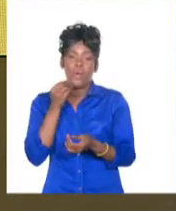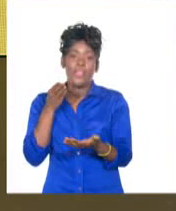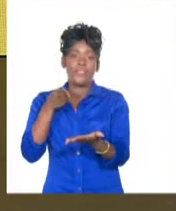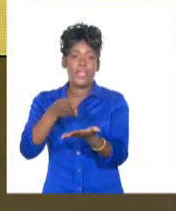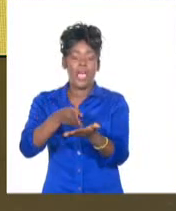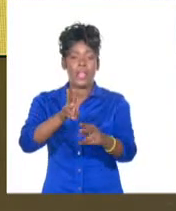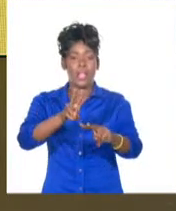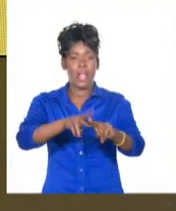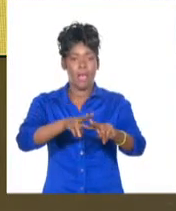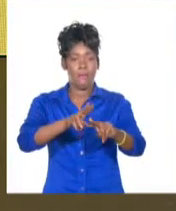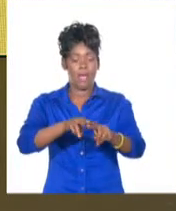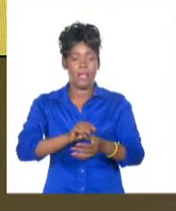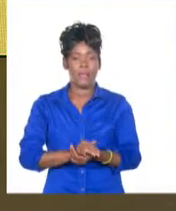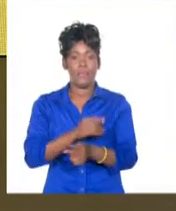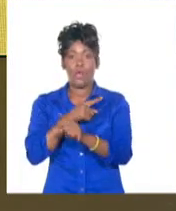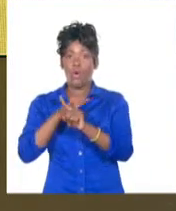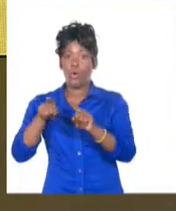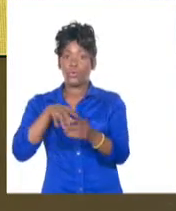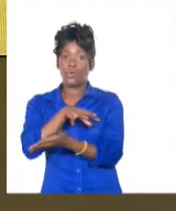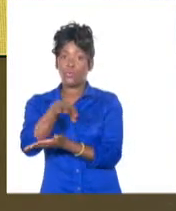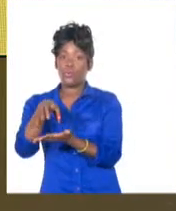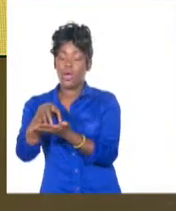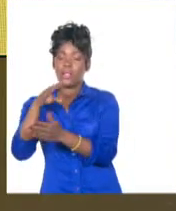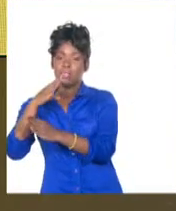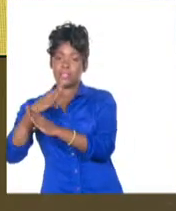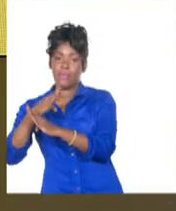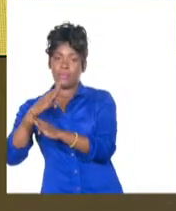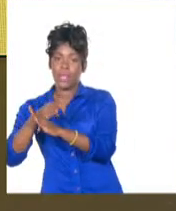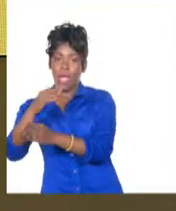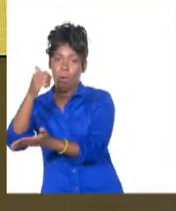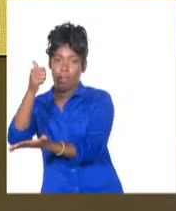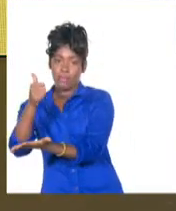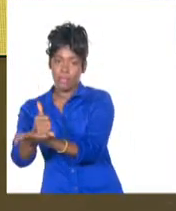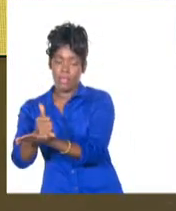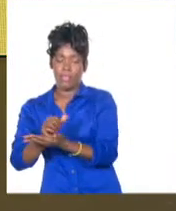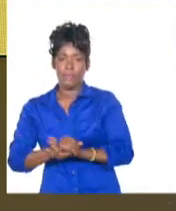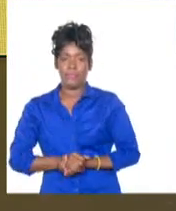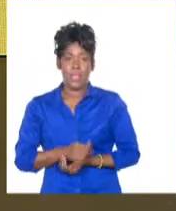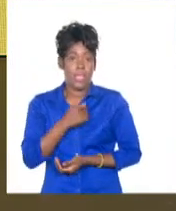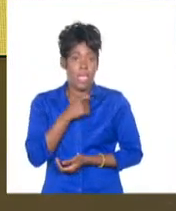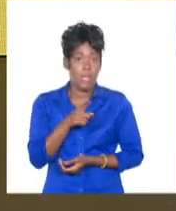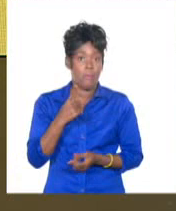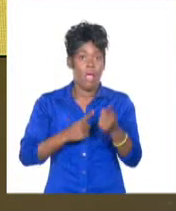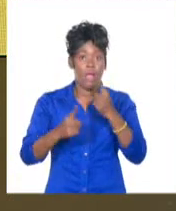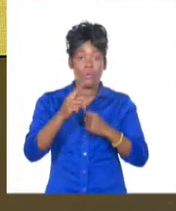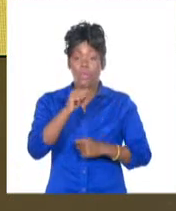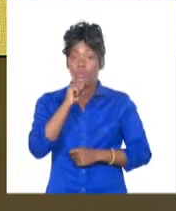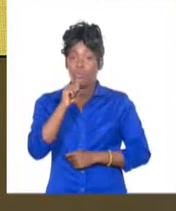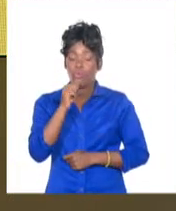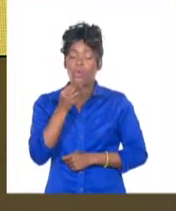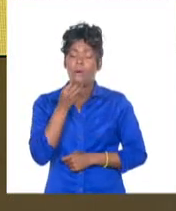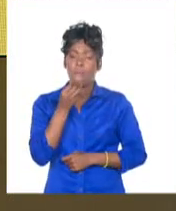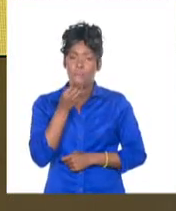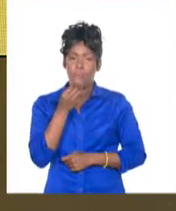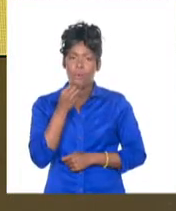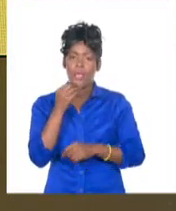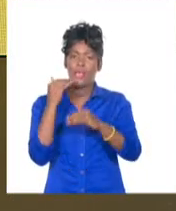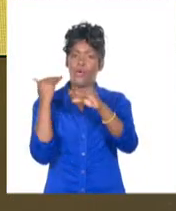de Santiago de Cuba, a la propia filial. Para mayor información puede escribir al correo electrónico